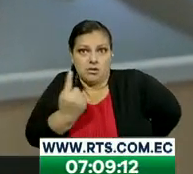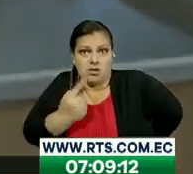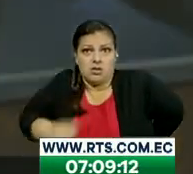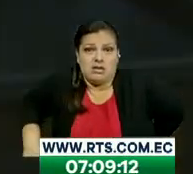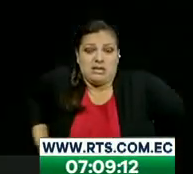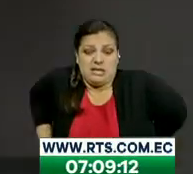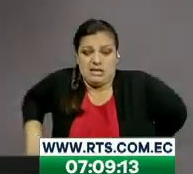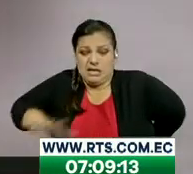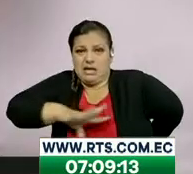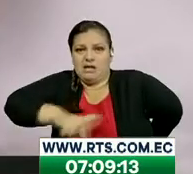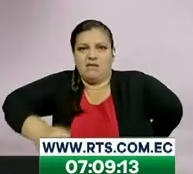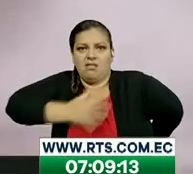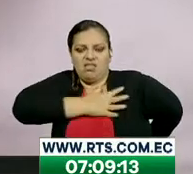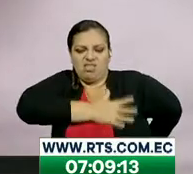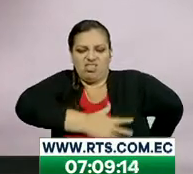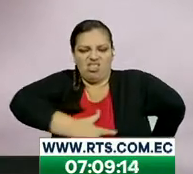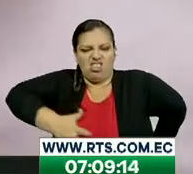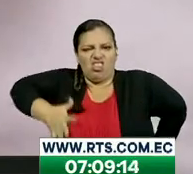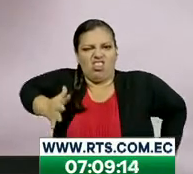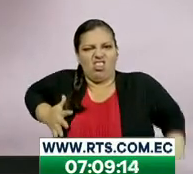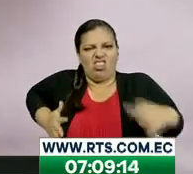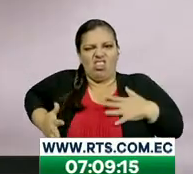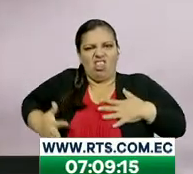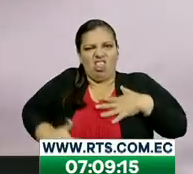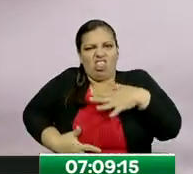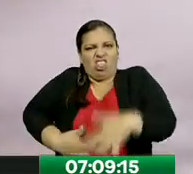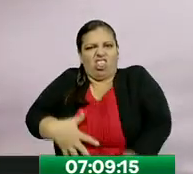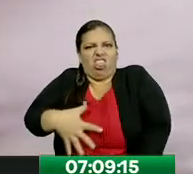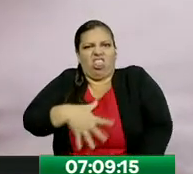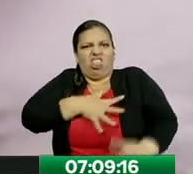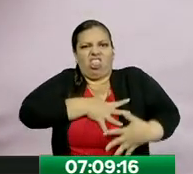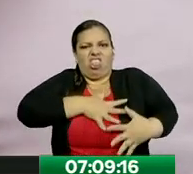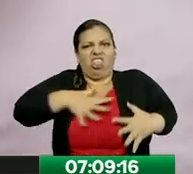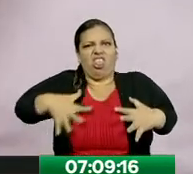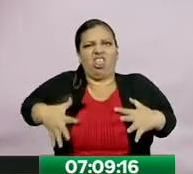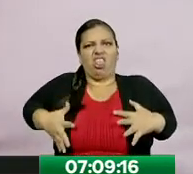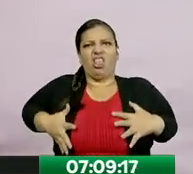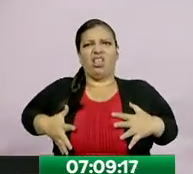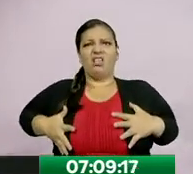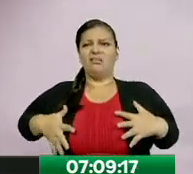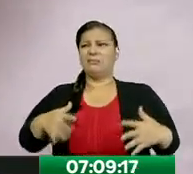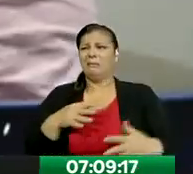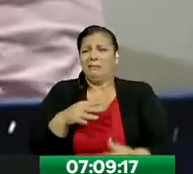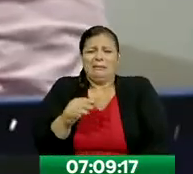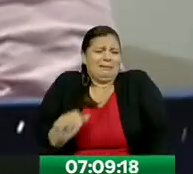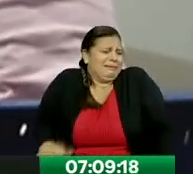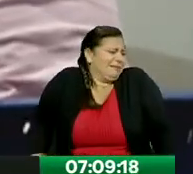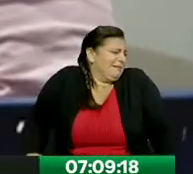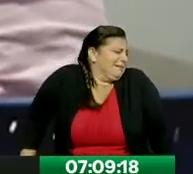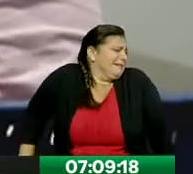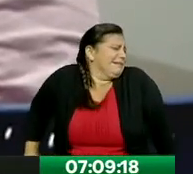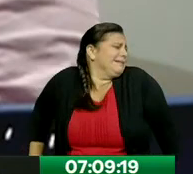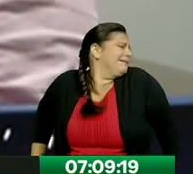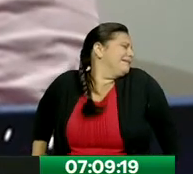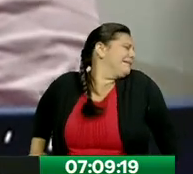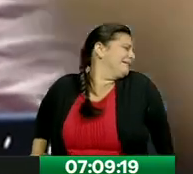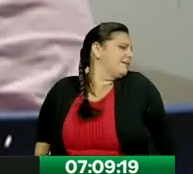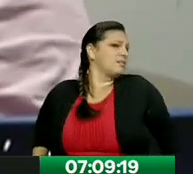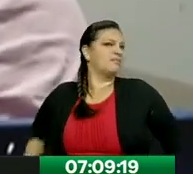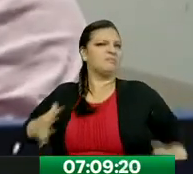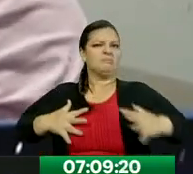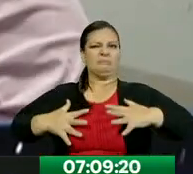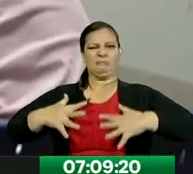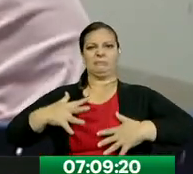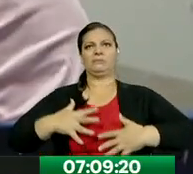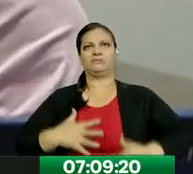el otro la está toqueteando los pechos. Y también la estaba intentando robar. Yo llegué porque estaba a la